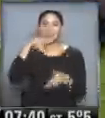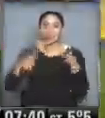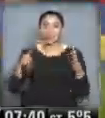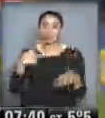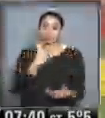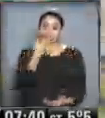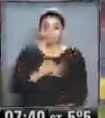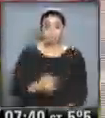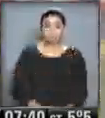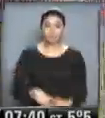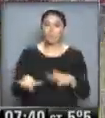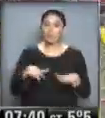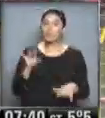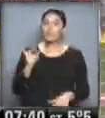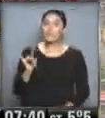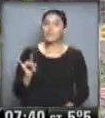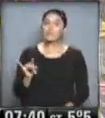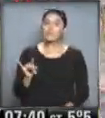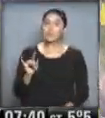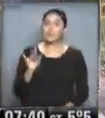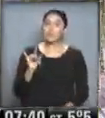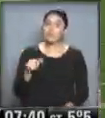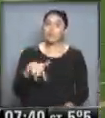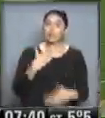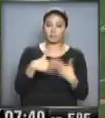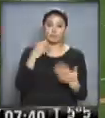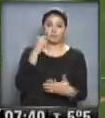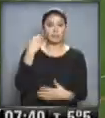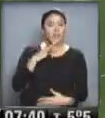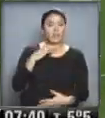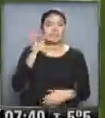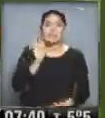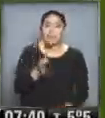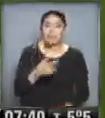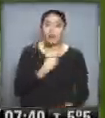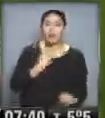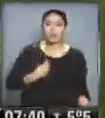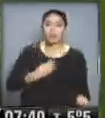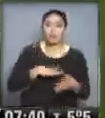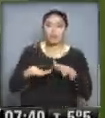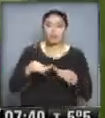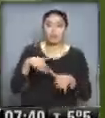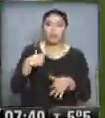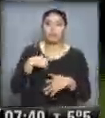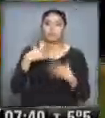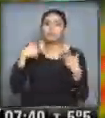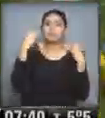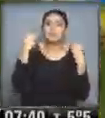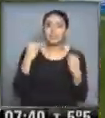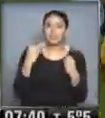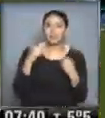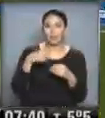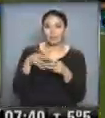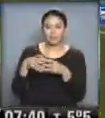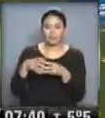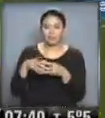verdad, en un momento difícil el deportista tiene que saber dónde está parado, qué se juega el equipo rival.